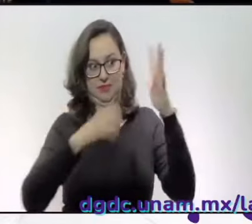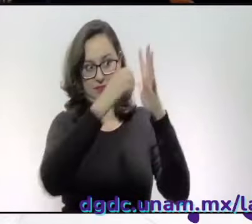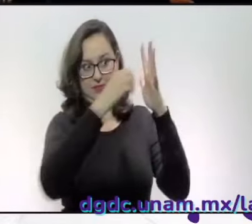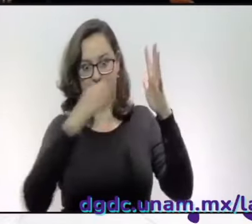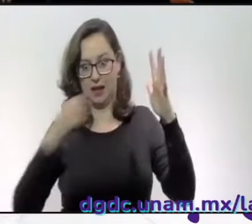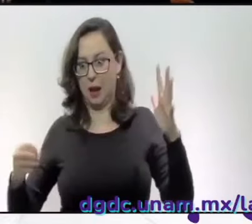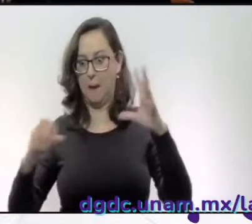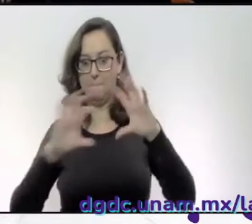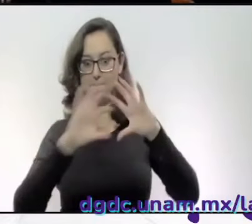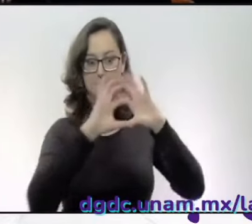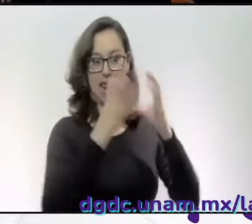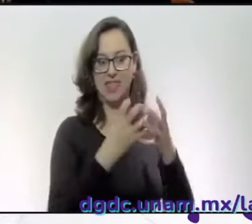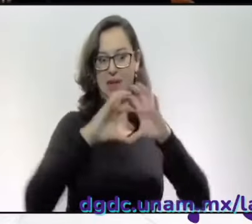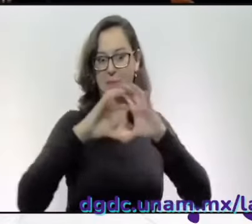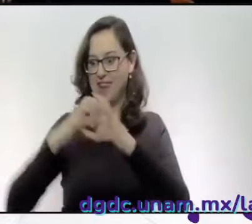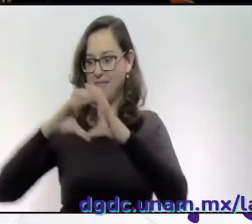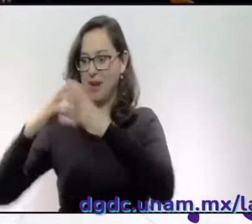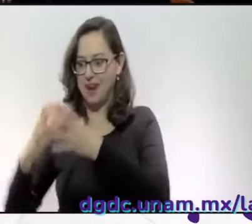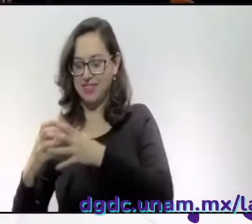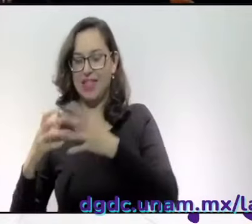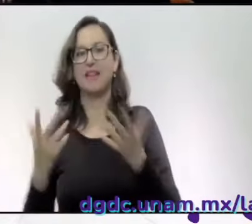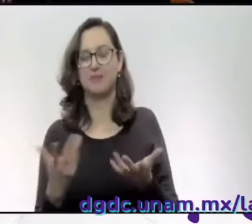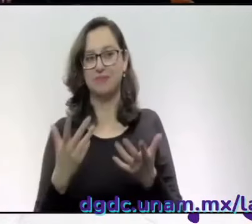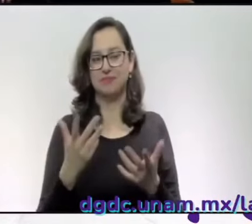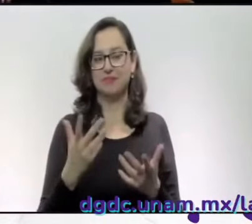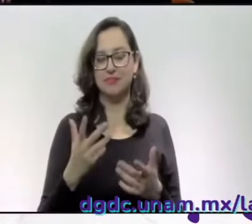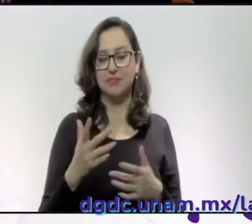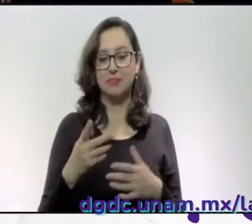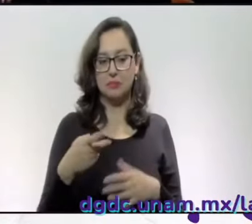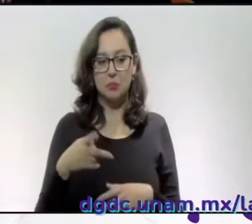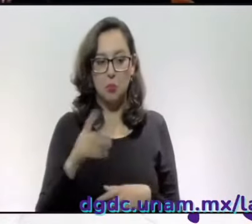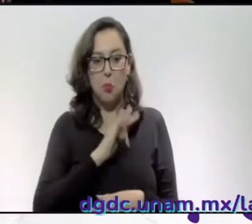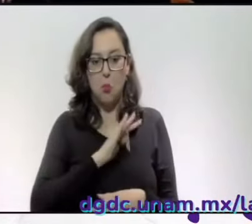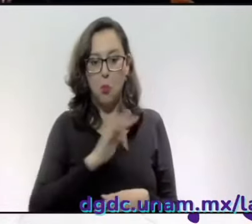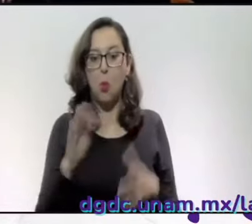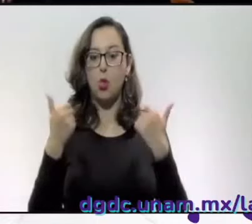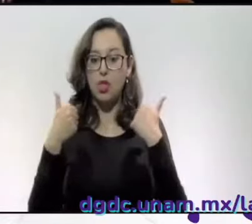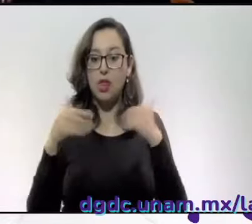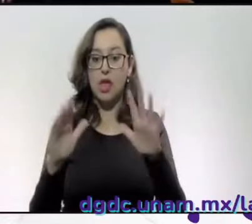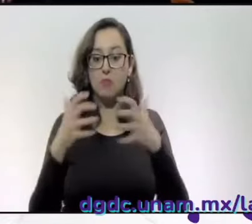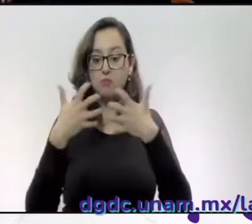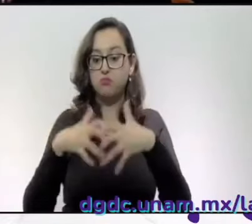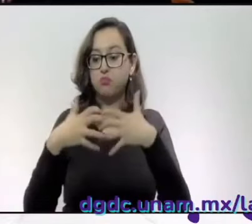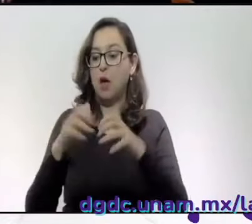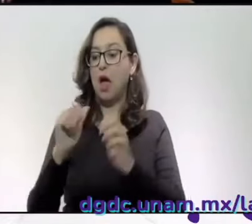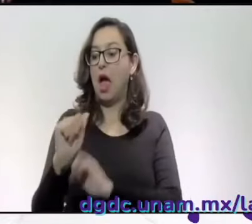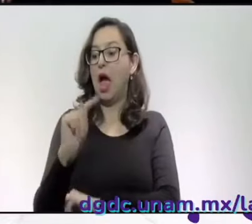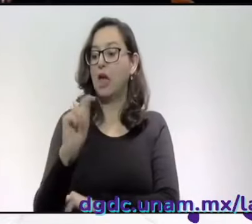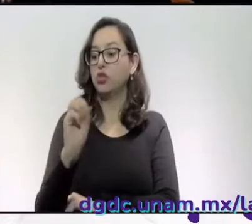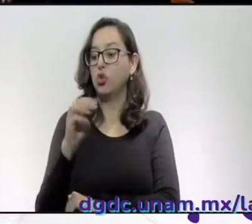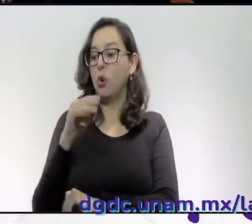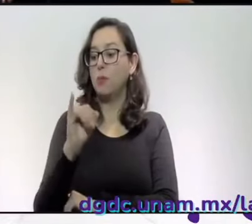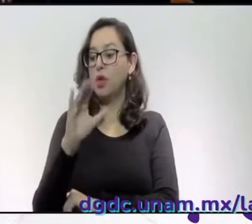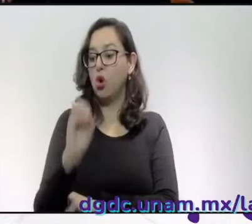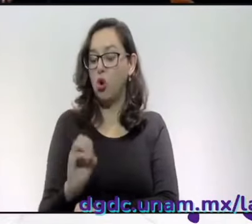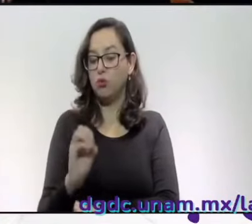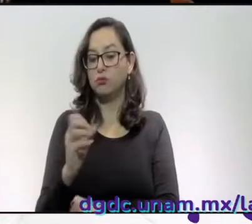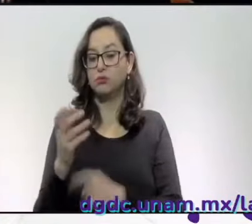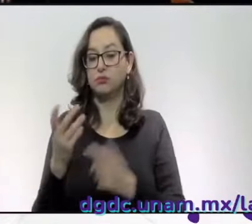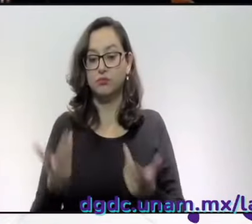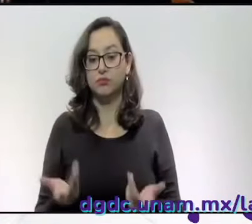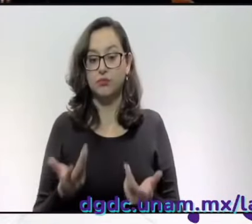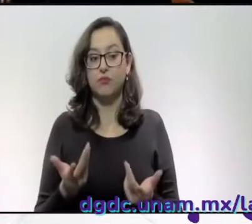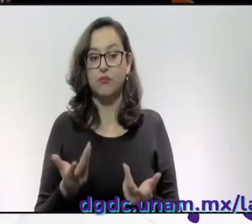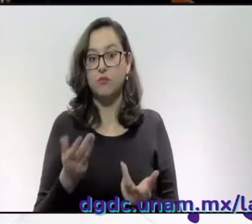que lo que tendríamos que desarrollar, que tecnológicamente es factible, sería un motor atómico, un motor de fusión nuclear. Un motor